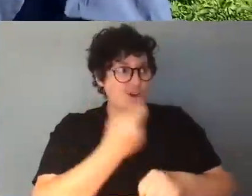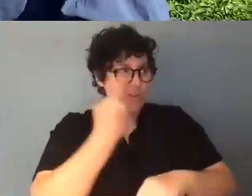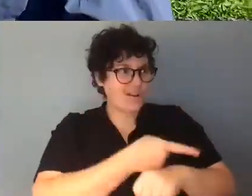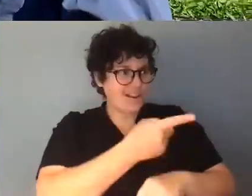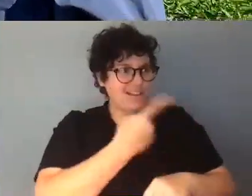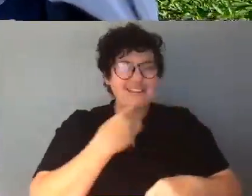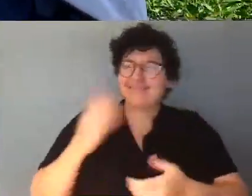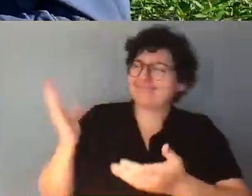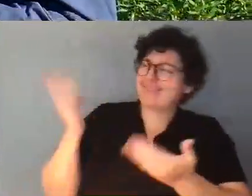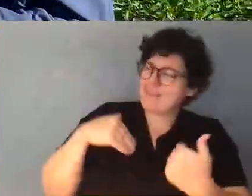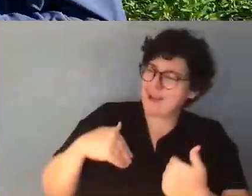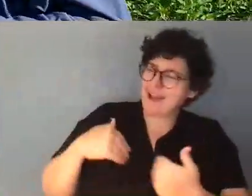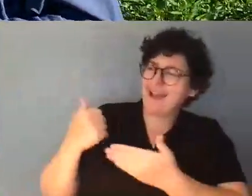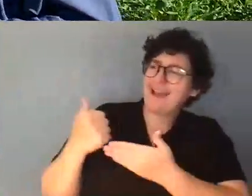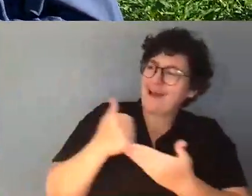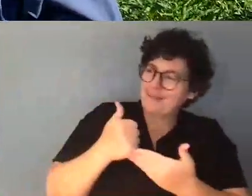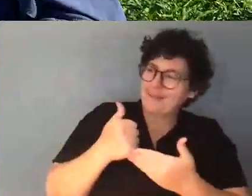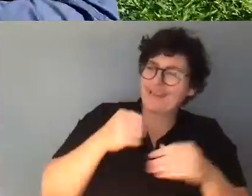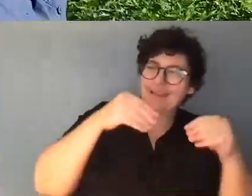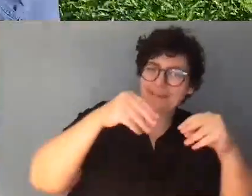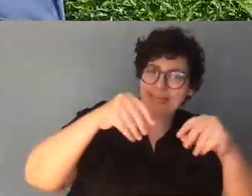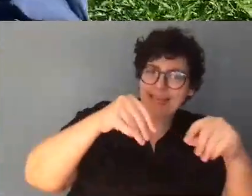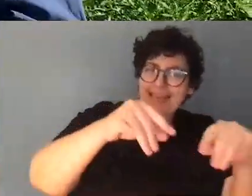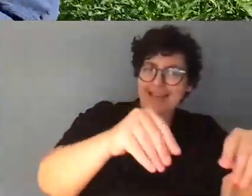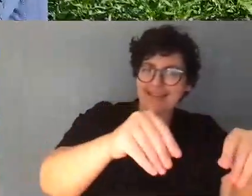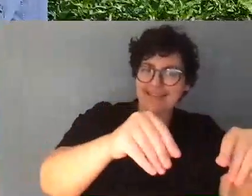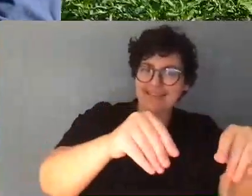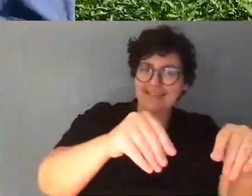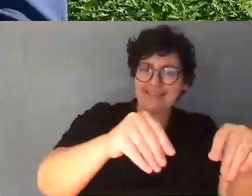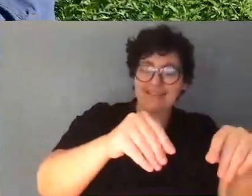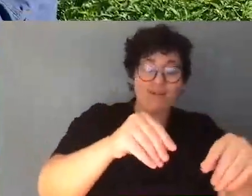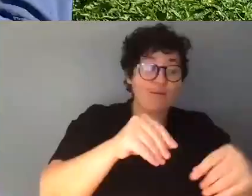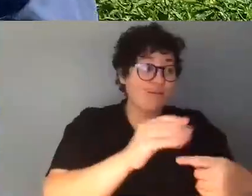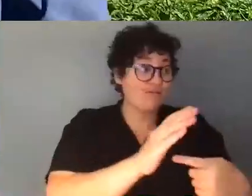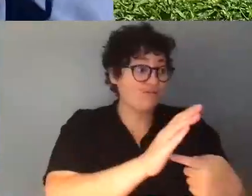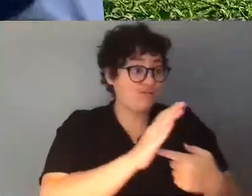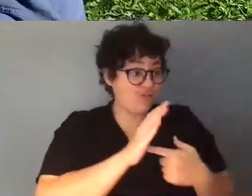ayúdame. Voy a sembrar papas. Entonces él me enseñó